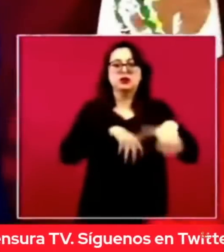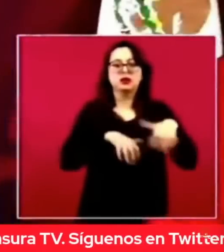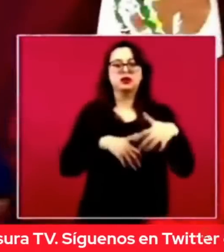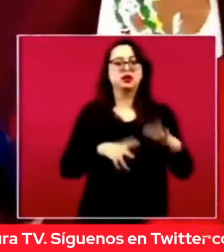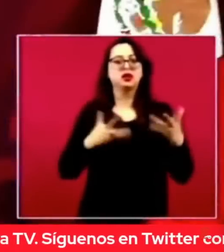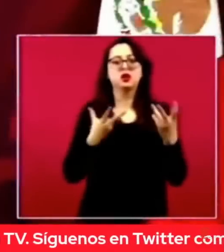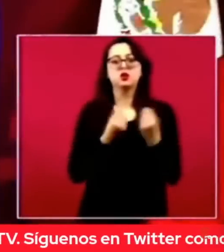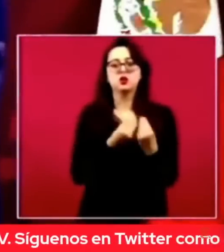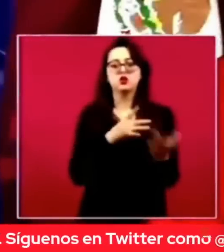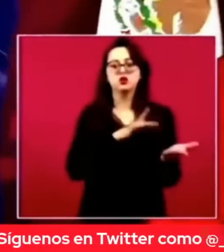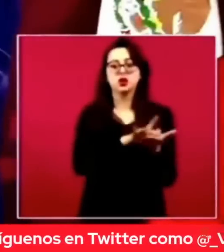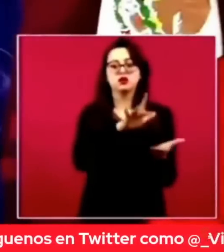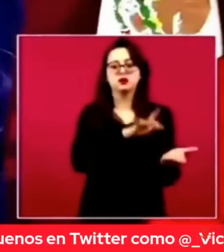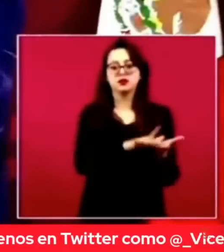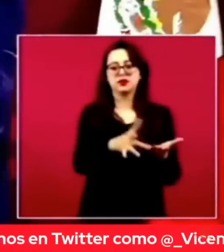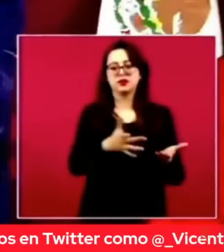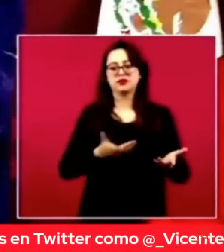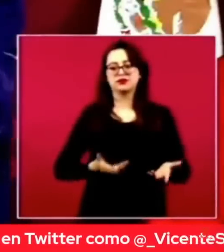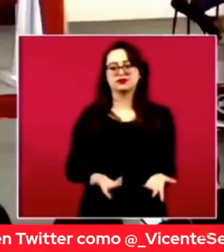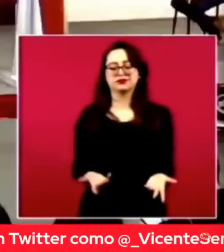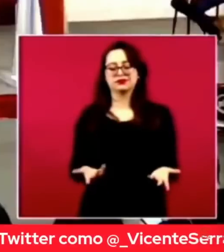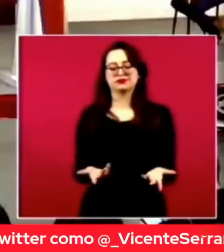y los acarrean,